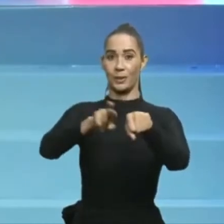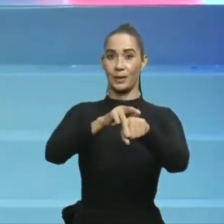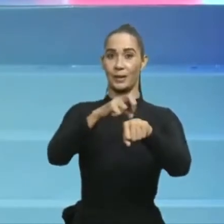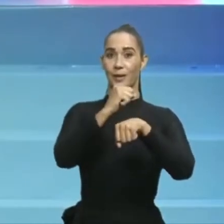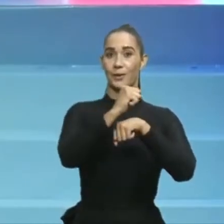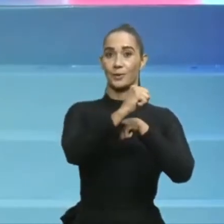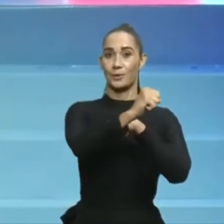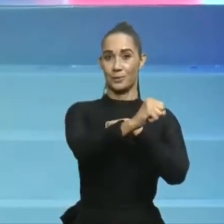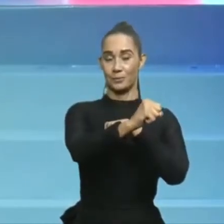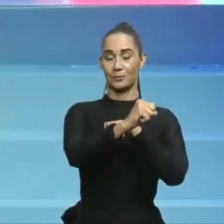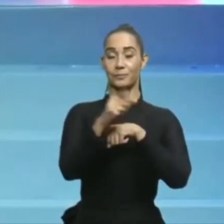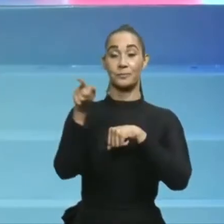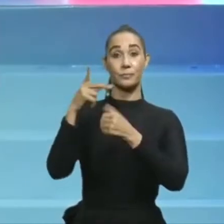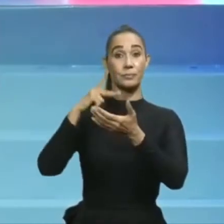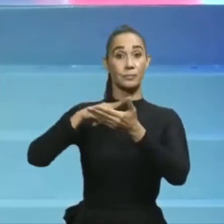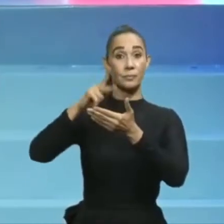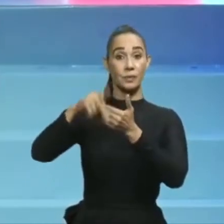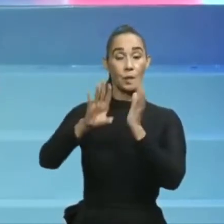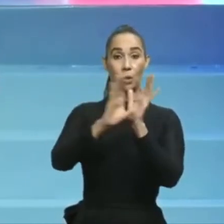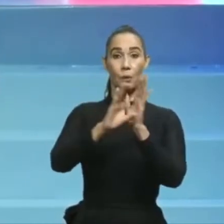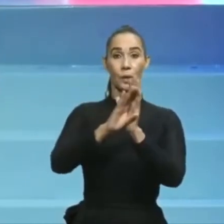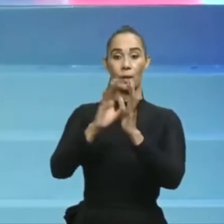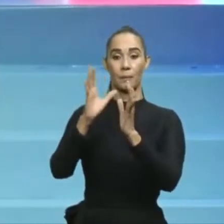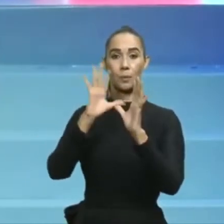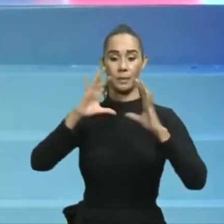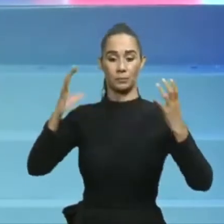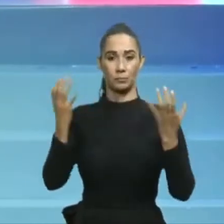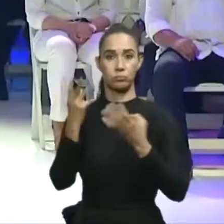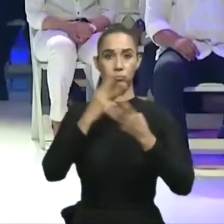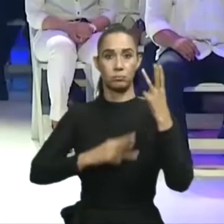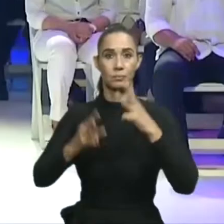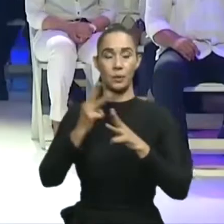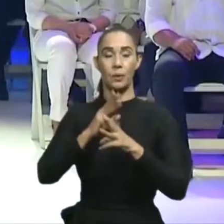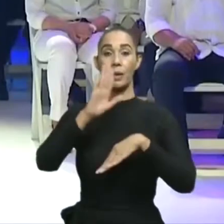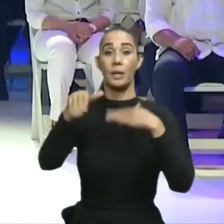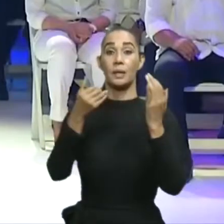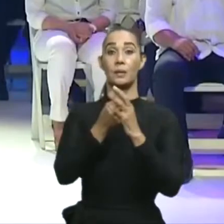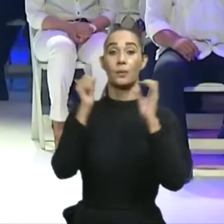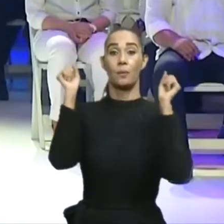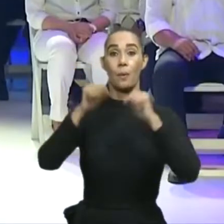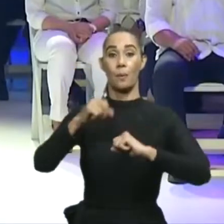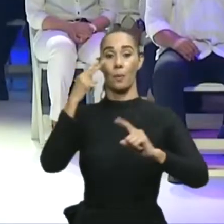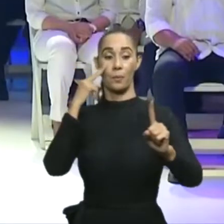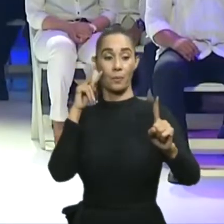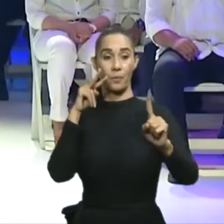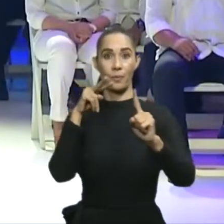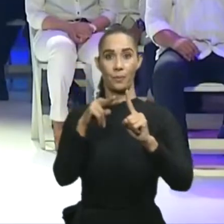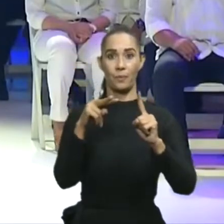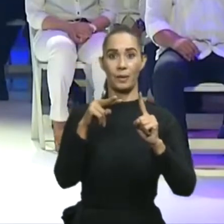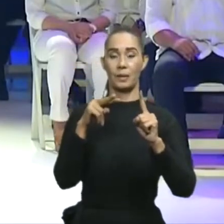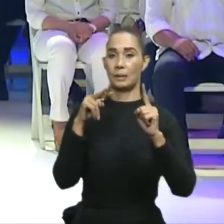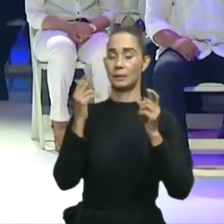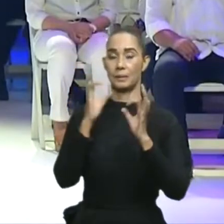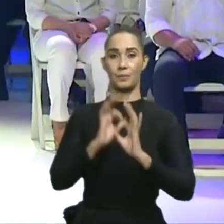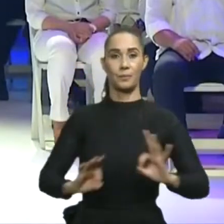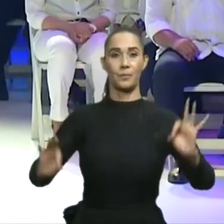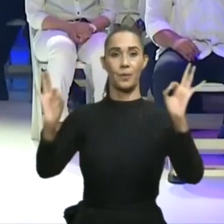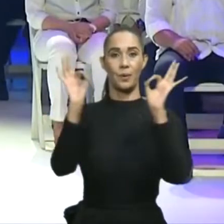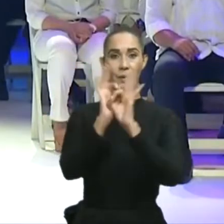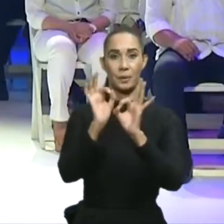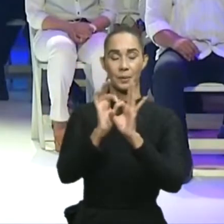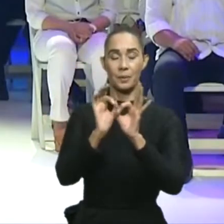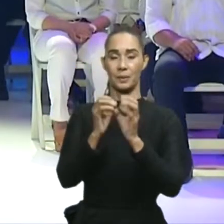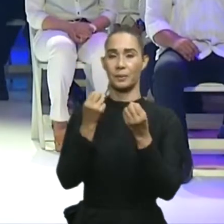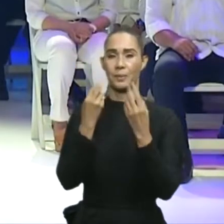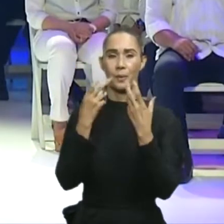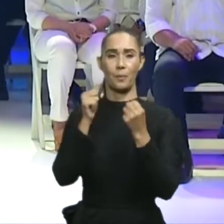estos proyectos serán un ejemplo mundial que todos podremos ver e impactarán de forma importante en la vida de miles